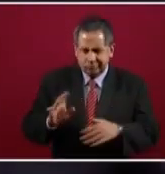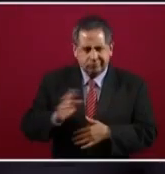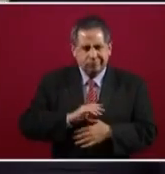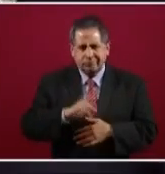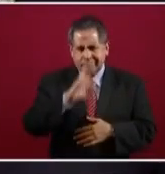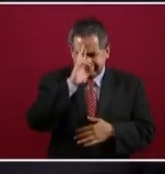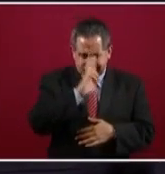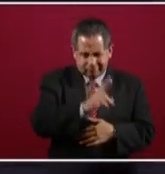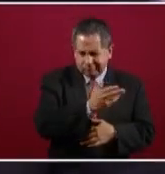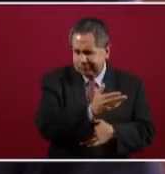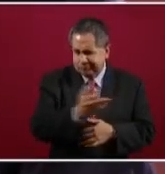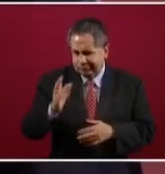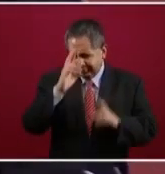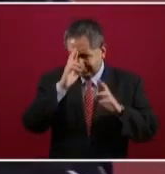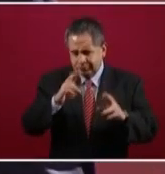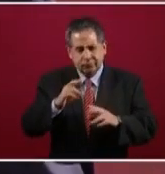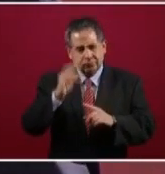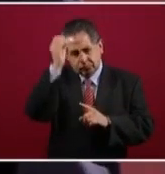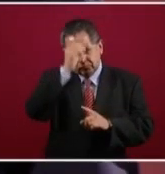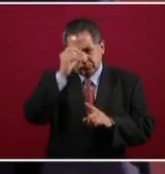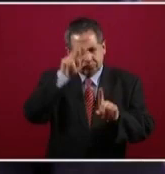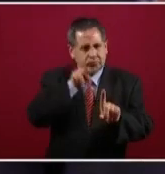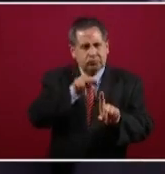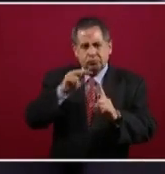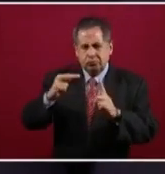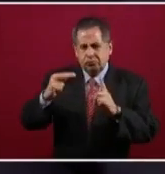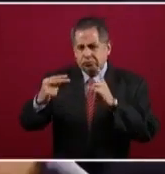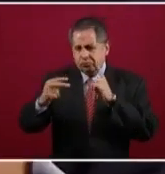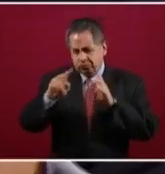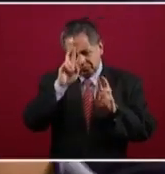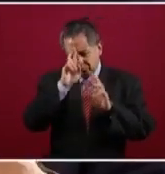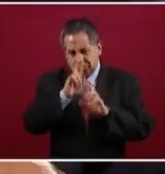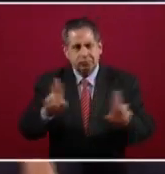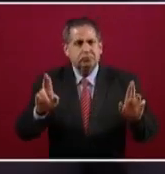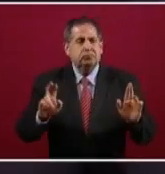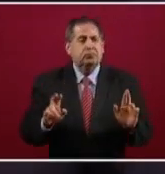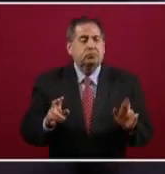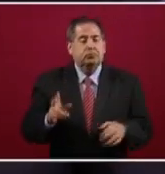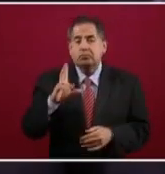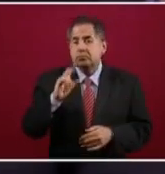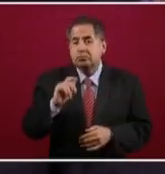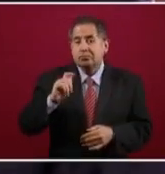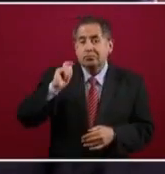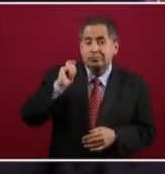cualquier punto de vista, pero eso no significa